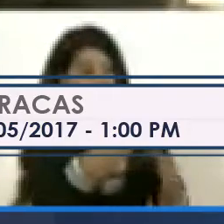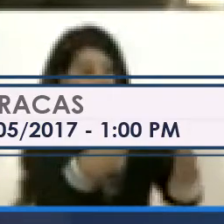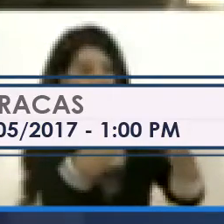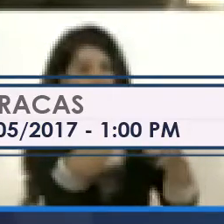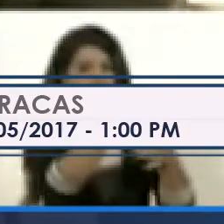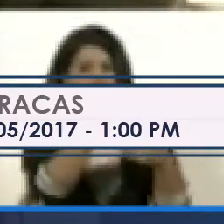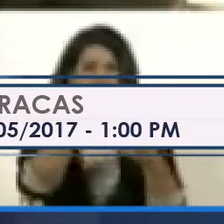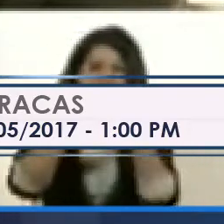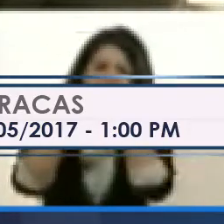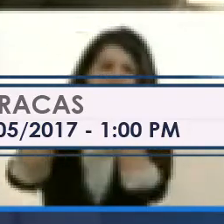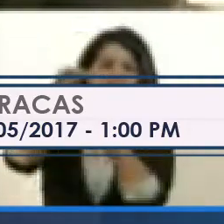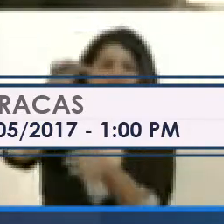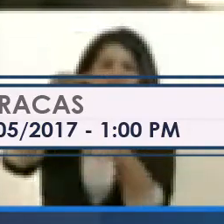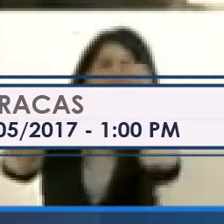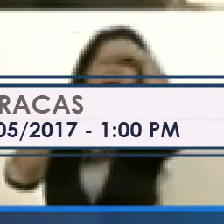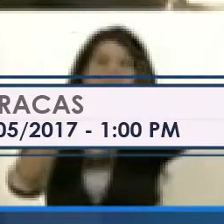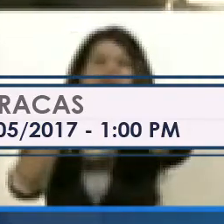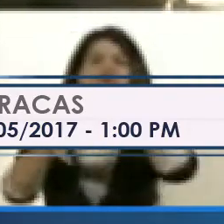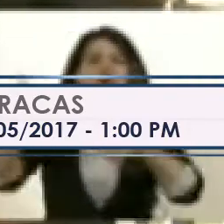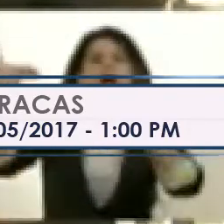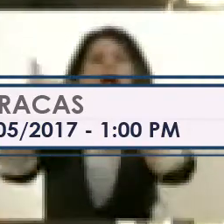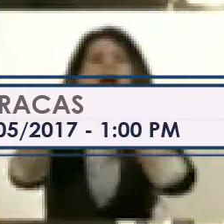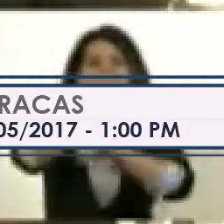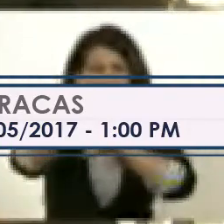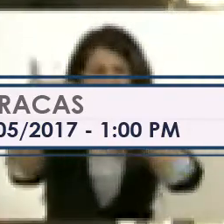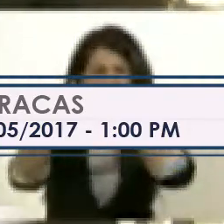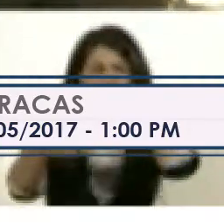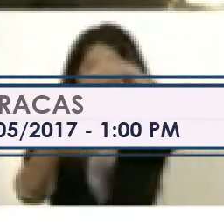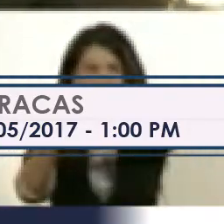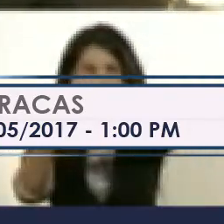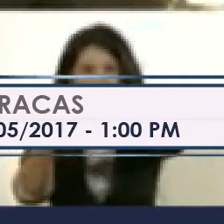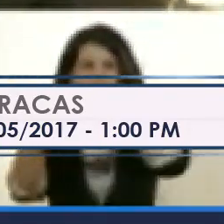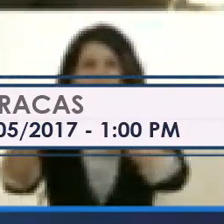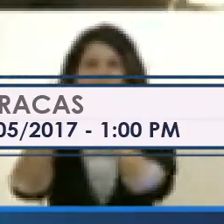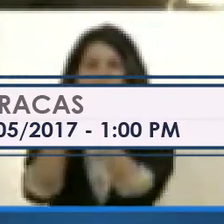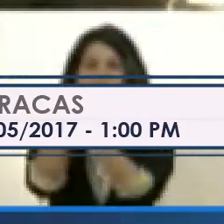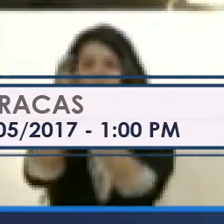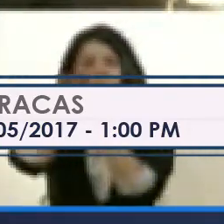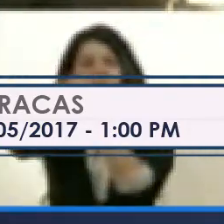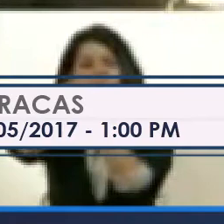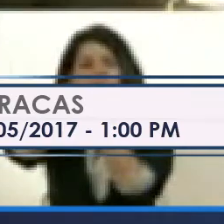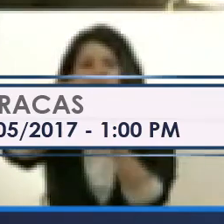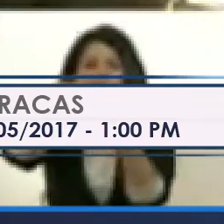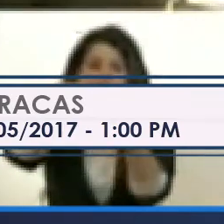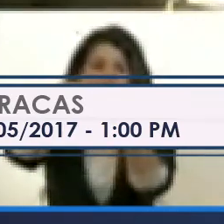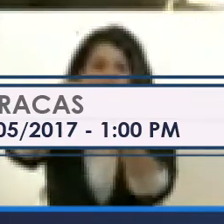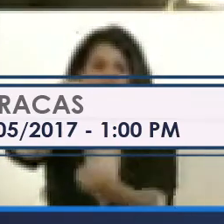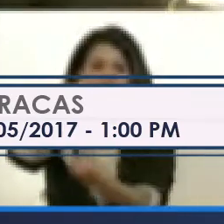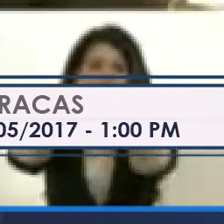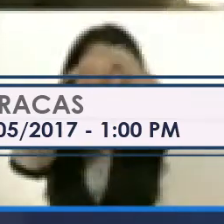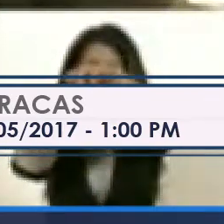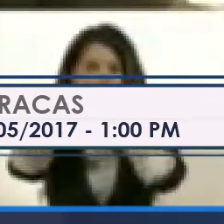dice que era como una botella con gasolina y un pañito un trapo no sé